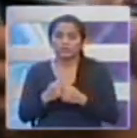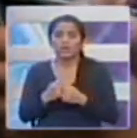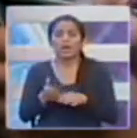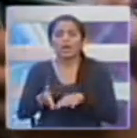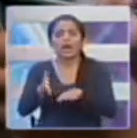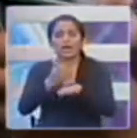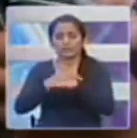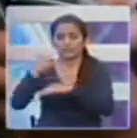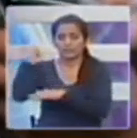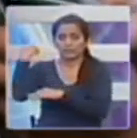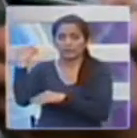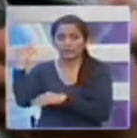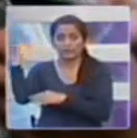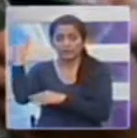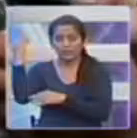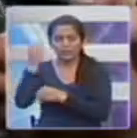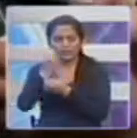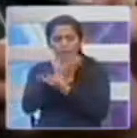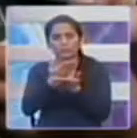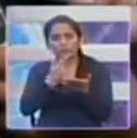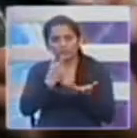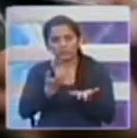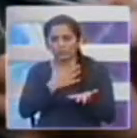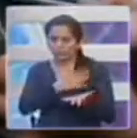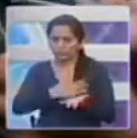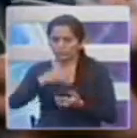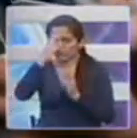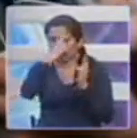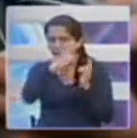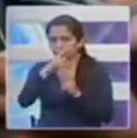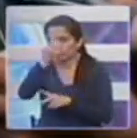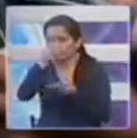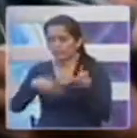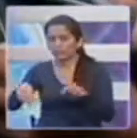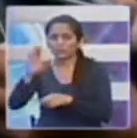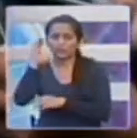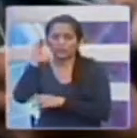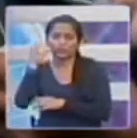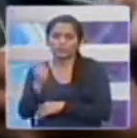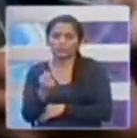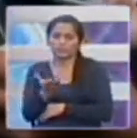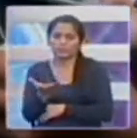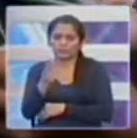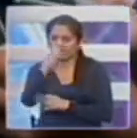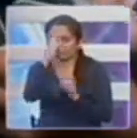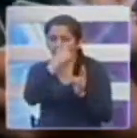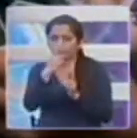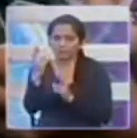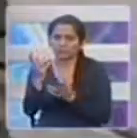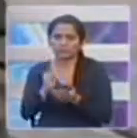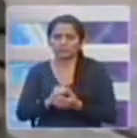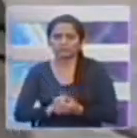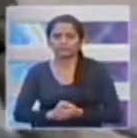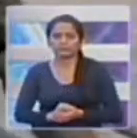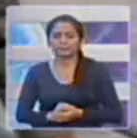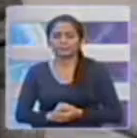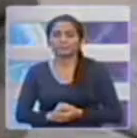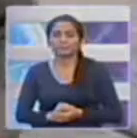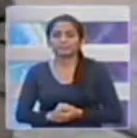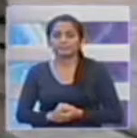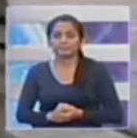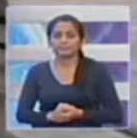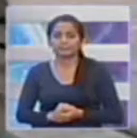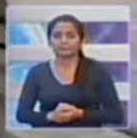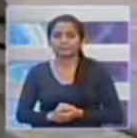claro, para él sobre todo están los intereses de la gente de Cuenca, antes que cualquier interés de cualquier empresa, por más extranjera que sea. Además,